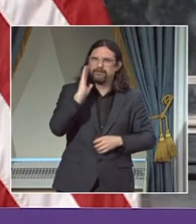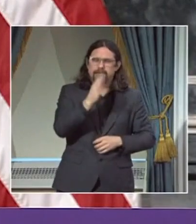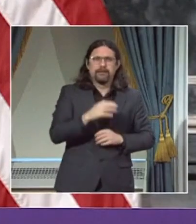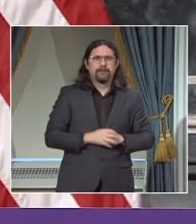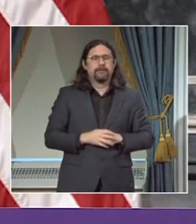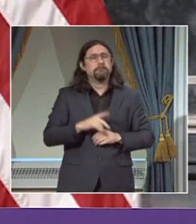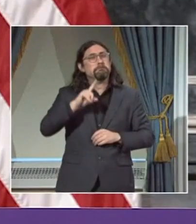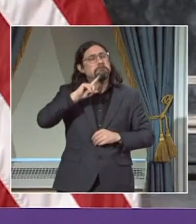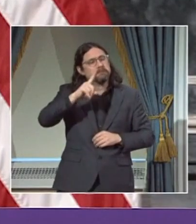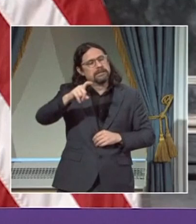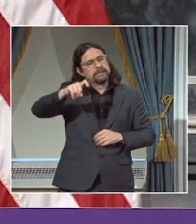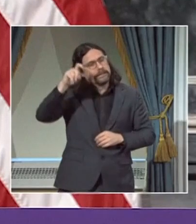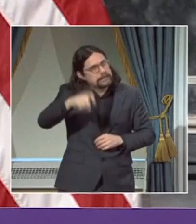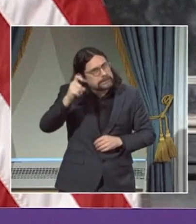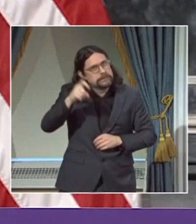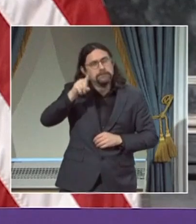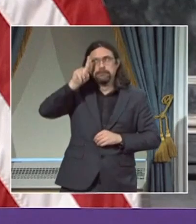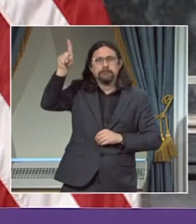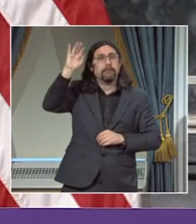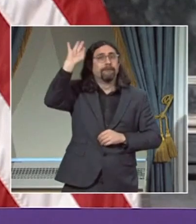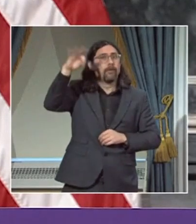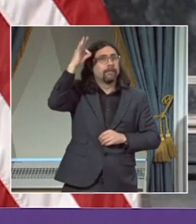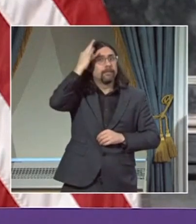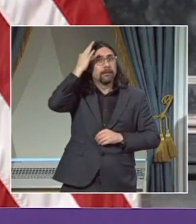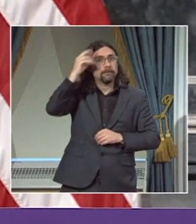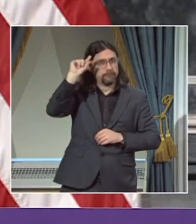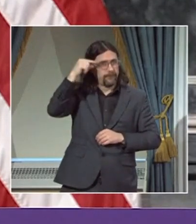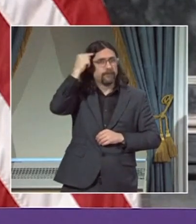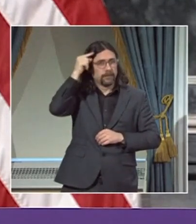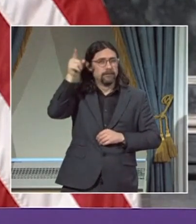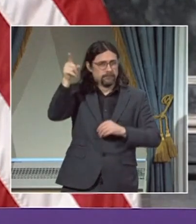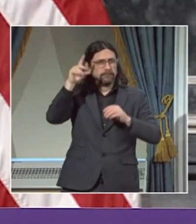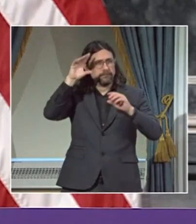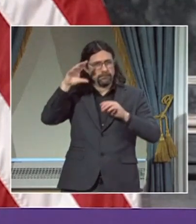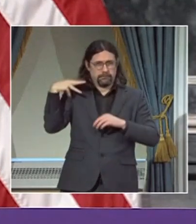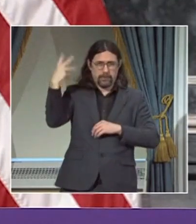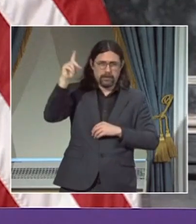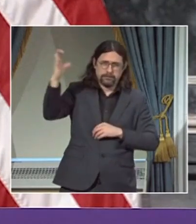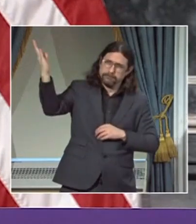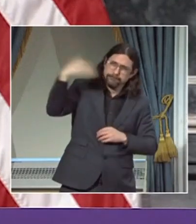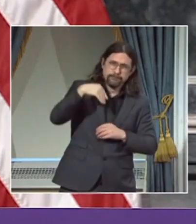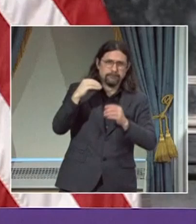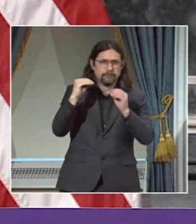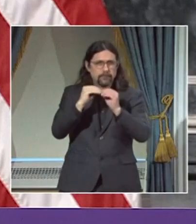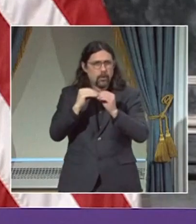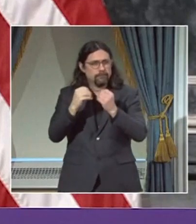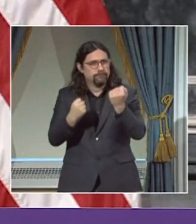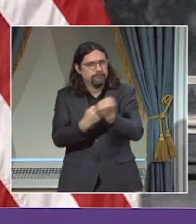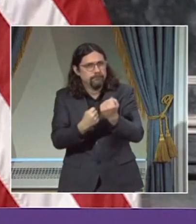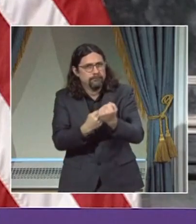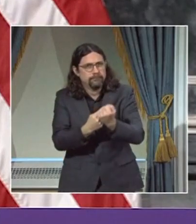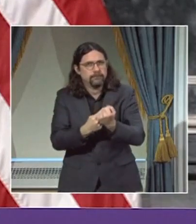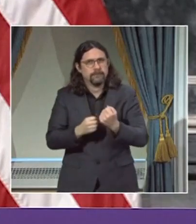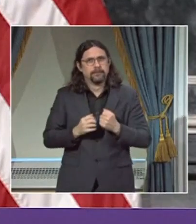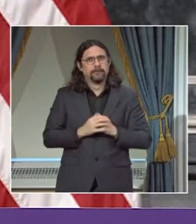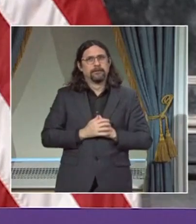Hubo confusión ayer, obviamente, cuando el presidente Trump mencionó el concepto de cuarentena. Creo que muchos de nosotros estamos confundidos. Pensamos que